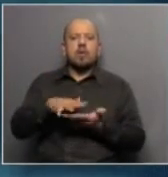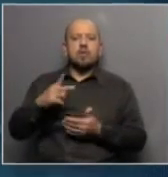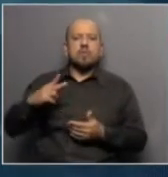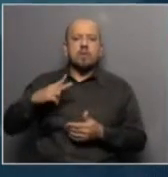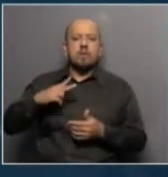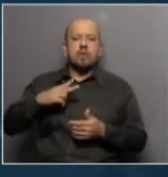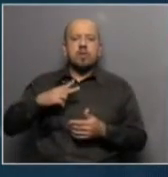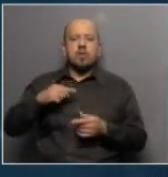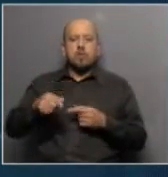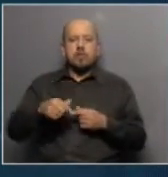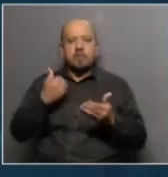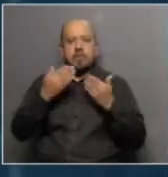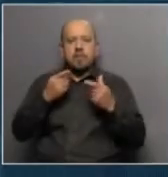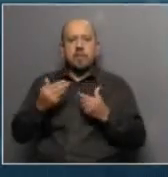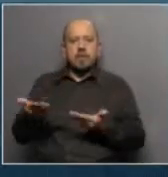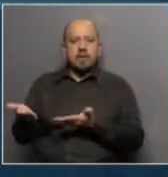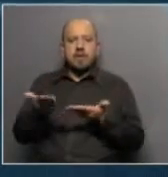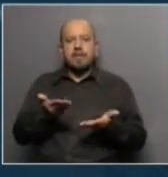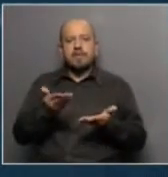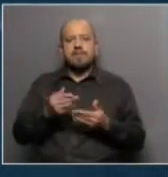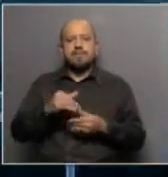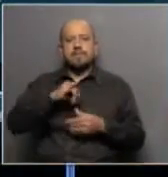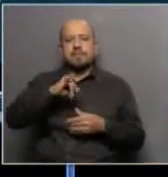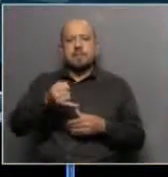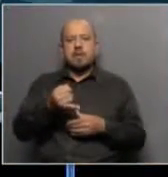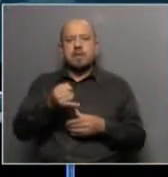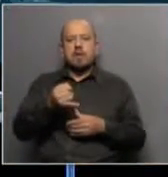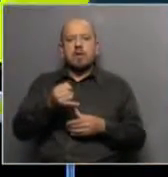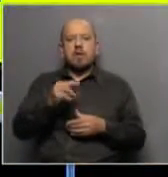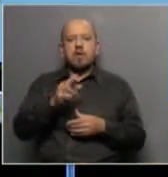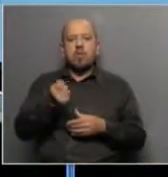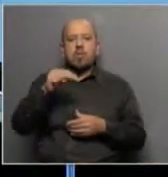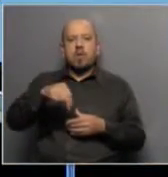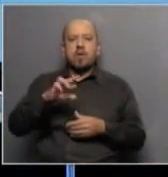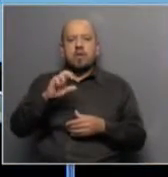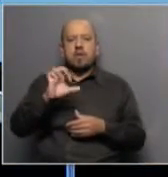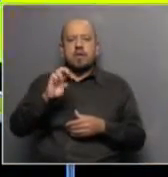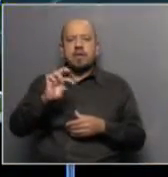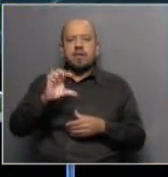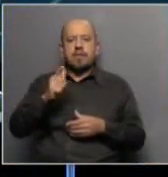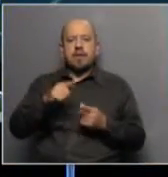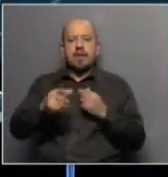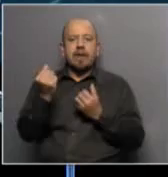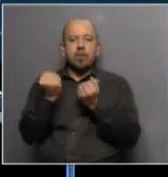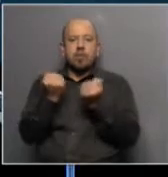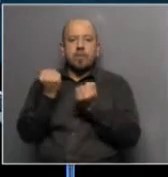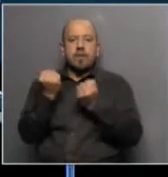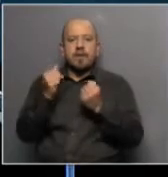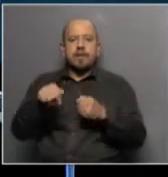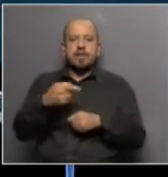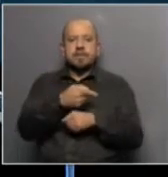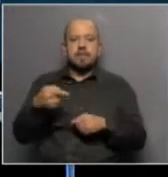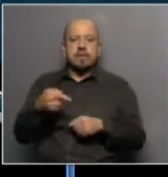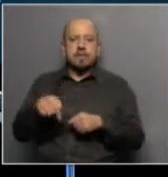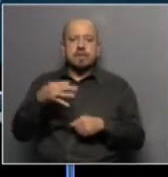privados. Para hablar sobre eso, vamos a recibir a Juan Pedro Revela. Juan Pedro es economista y esta semana es una